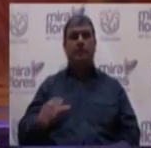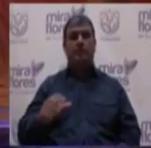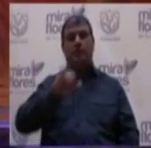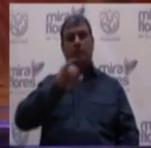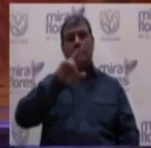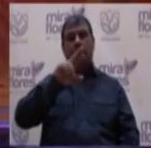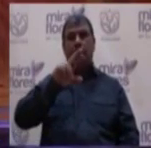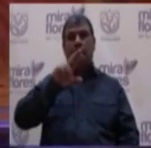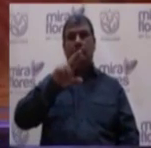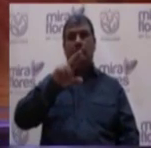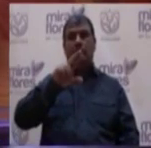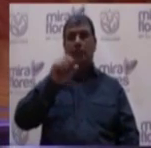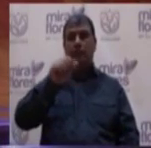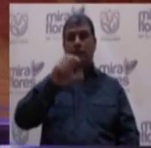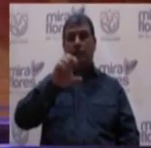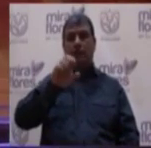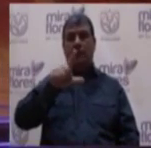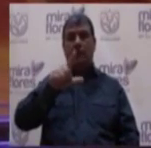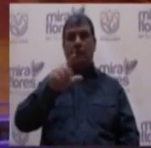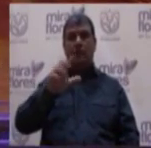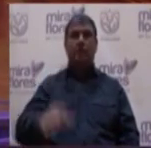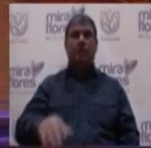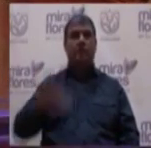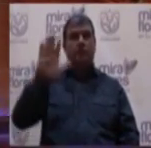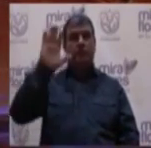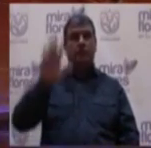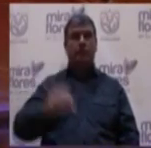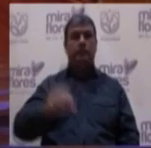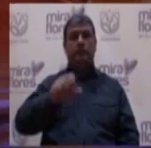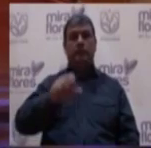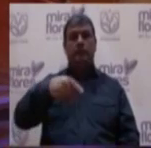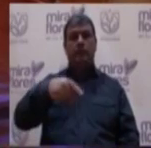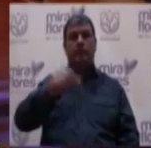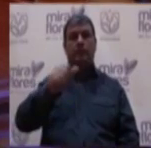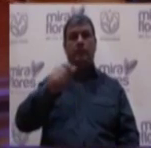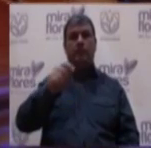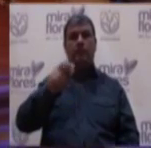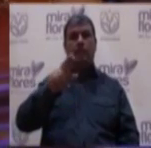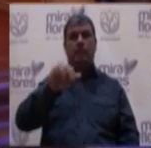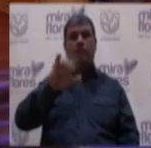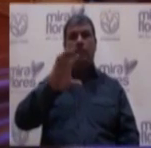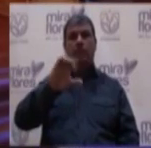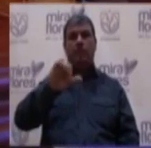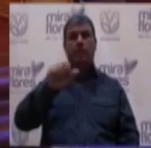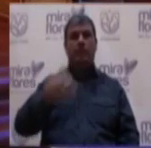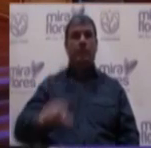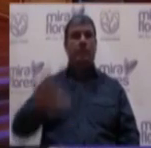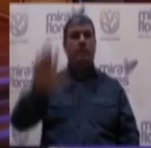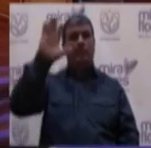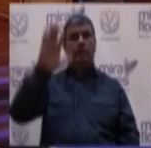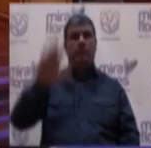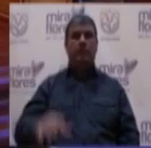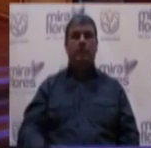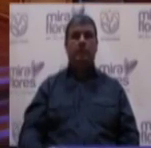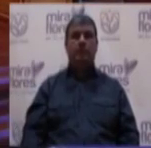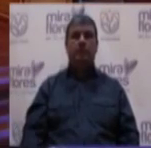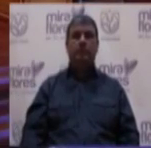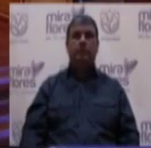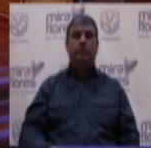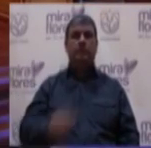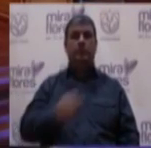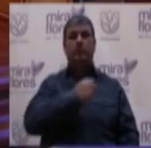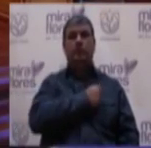Señor Israel Orlando Acuña Wong-Coquiz, señora Patricia María del Río Jiménez de Olavide,